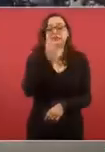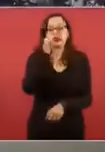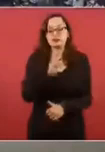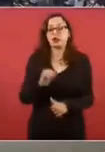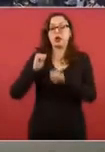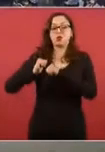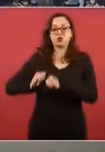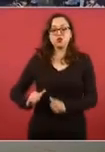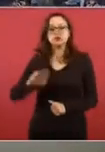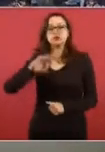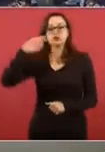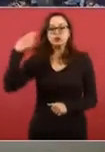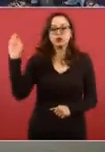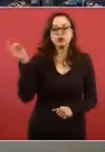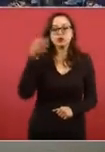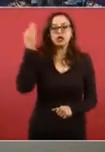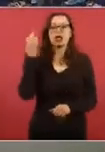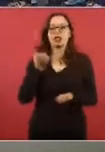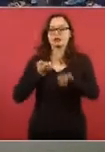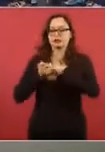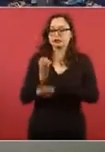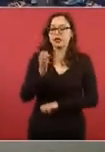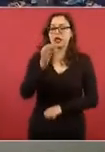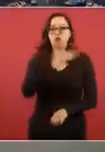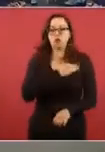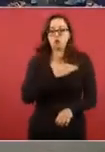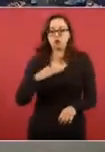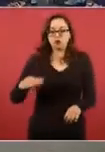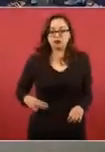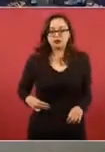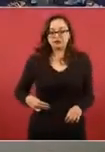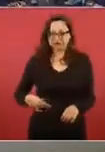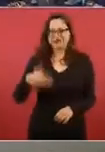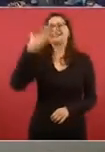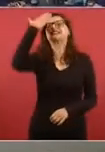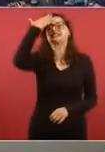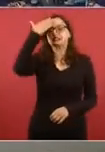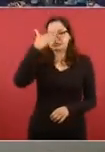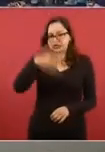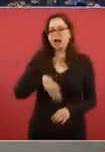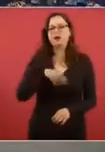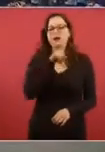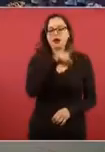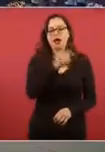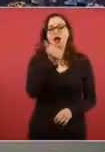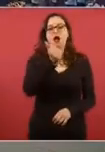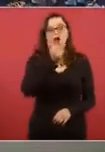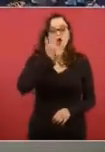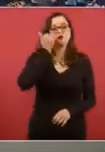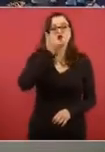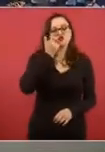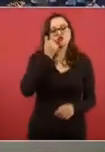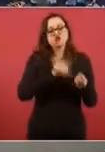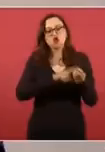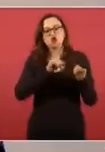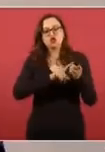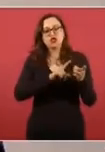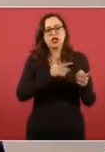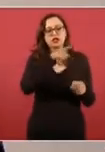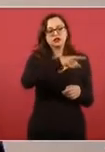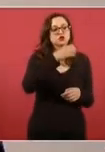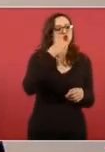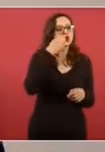normal Isidro Burgos hasta su desaparición y sus acciones, omisiones y